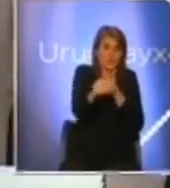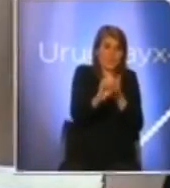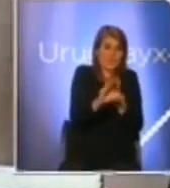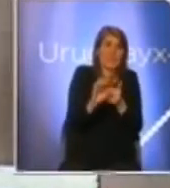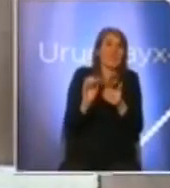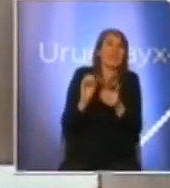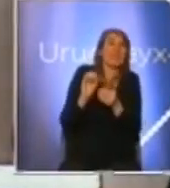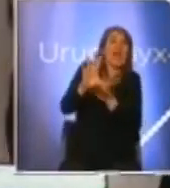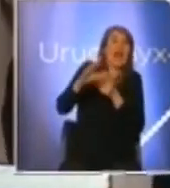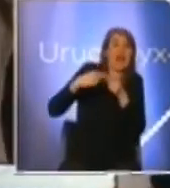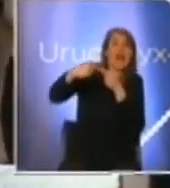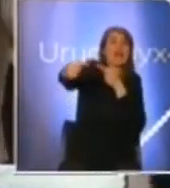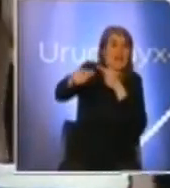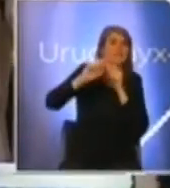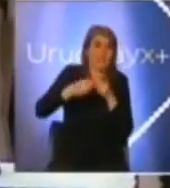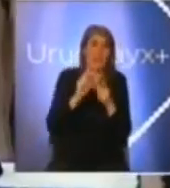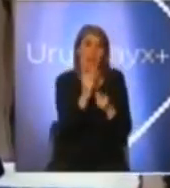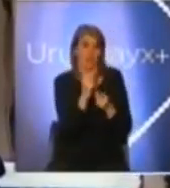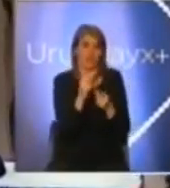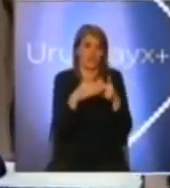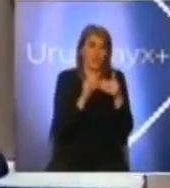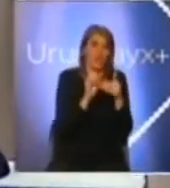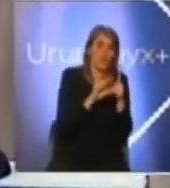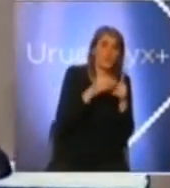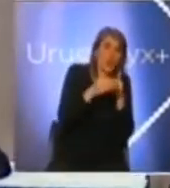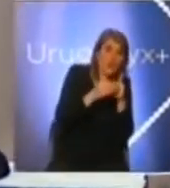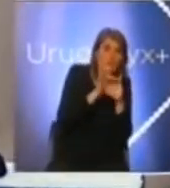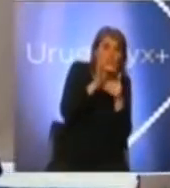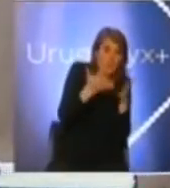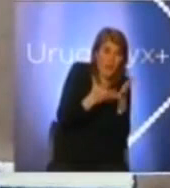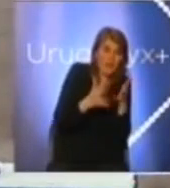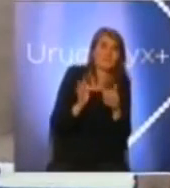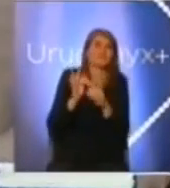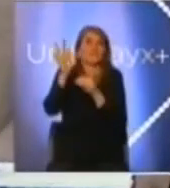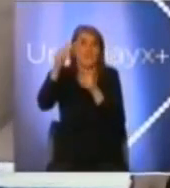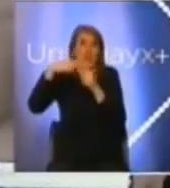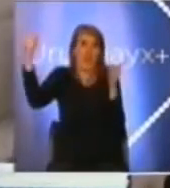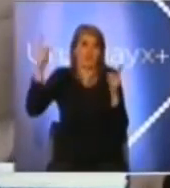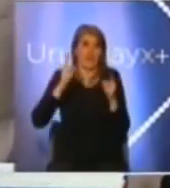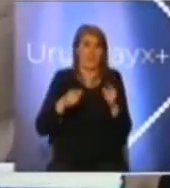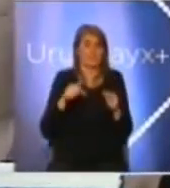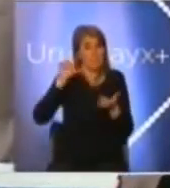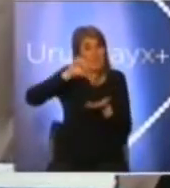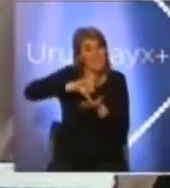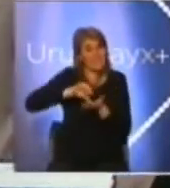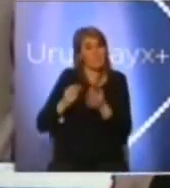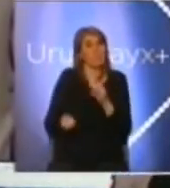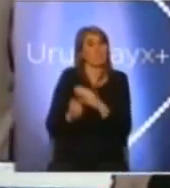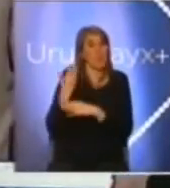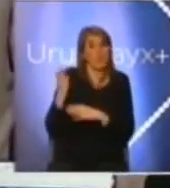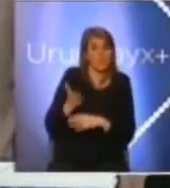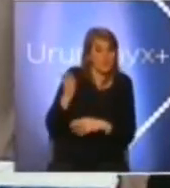larga encendida. En materia de producción e innovación, nuestro país ha avanzado mucho en estos